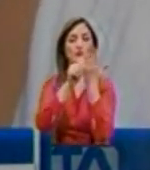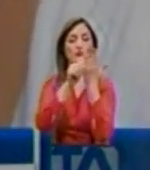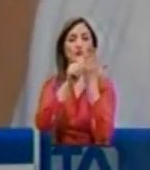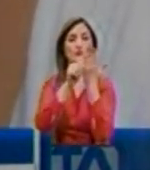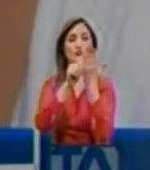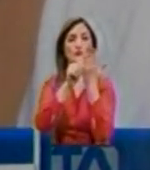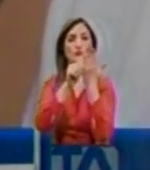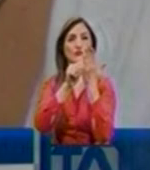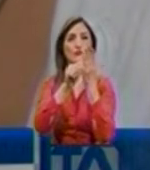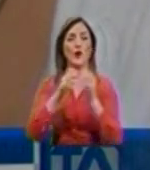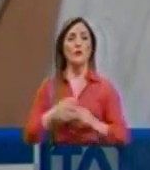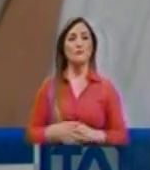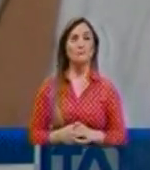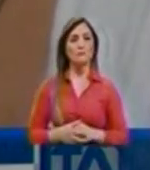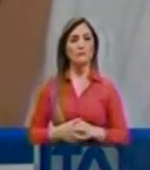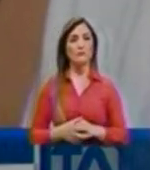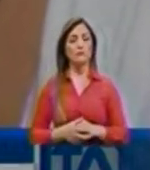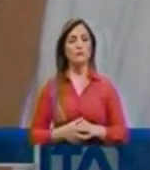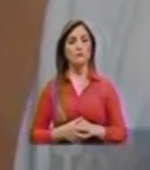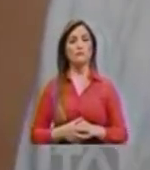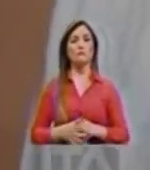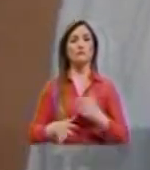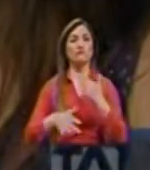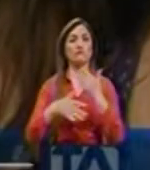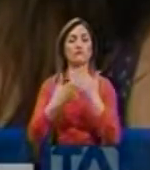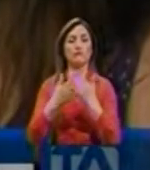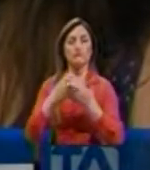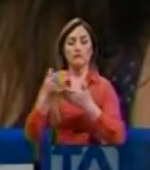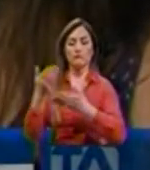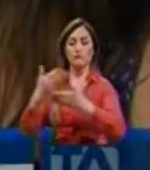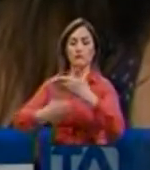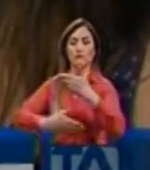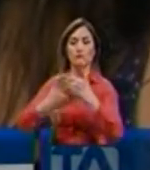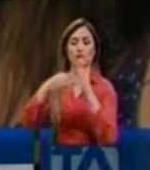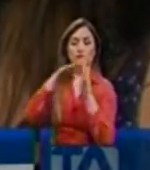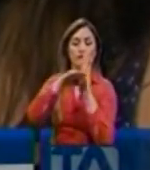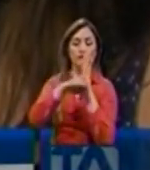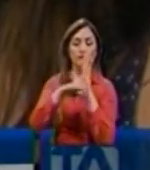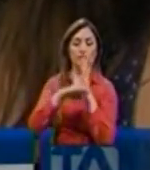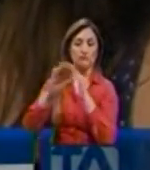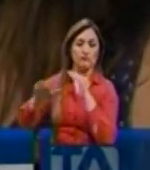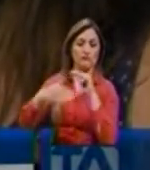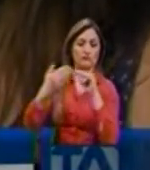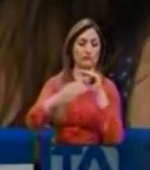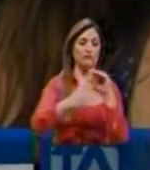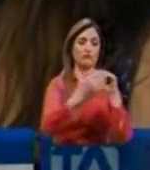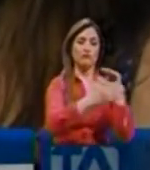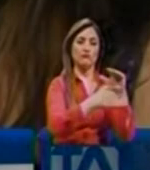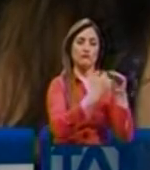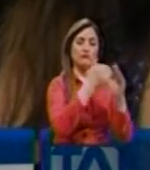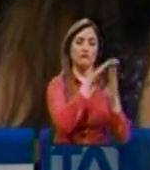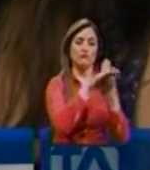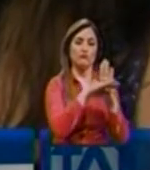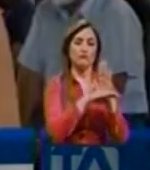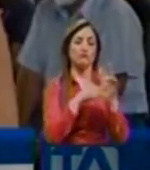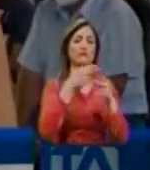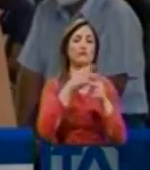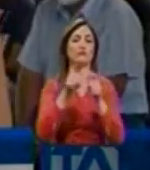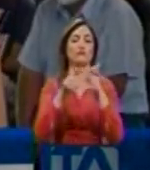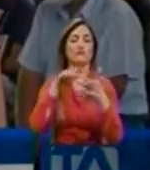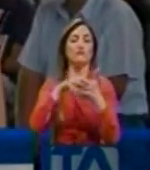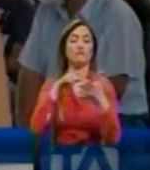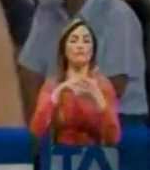son quienes tienen que aprobar las listas que envíen los diferentes establecimientos educativos para poder dar paso a esta vacunación, teniendo en cuenta de